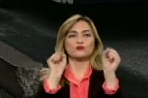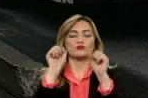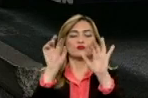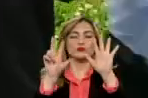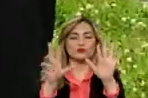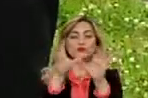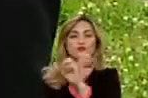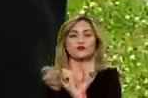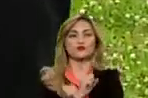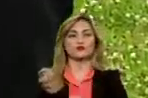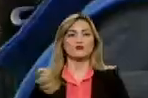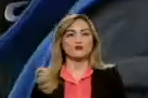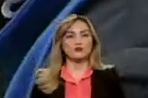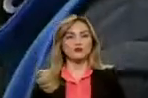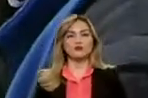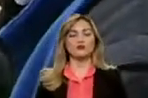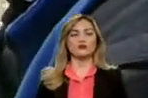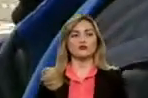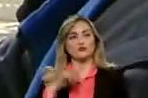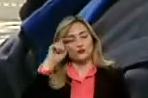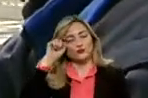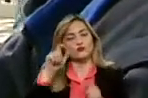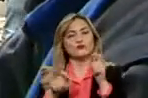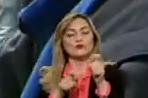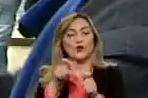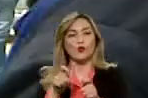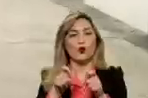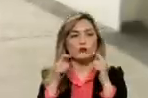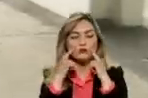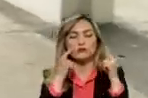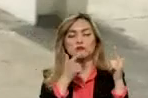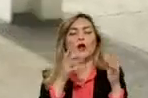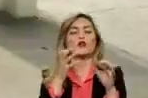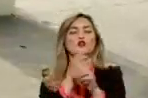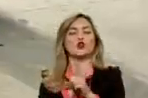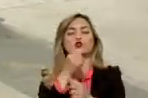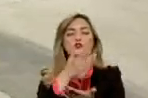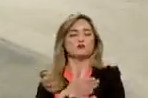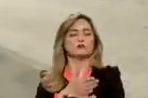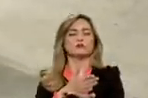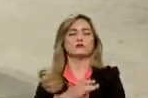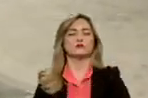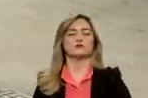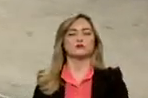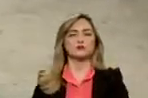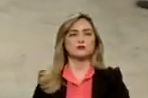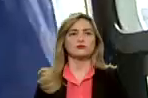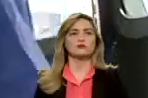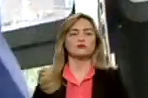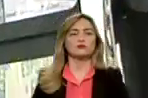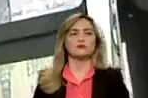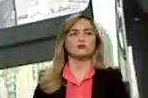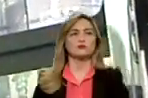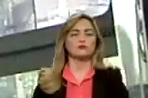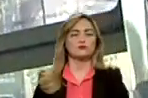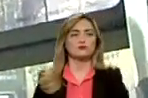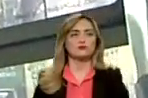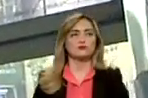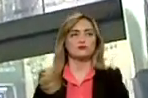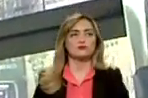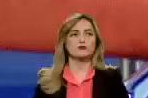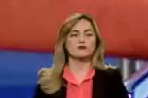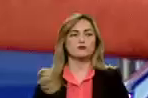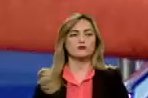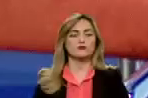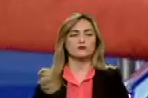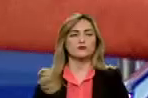20 horas. Se recuerda a los usuarios que el servicio de velada se mantiene suspendido. En Quito, Carla Cerón, 24